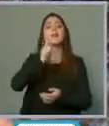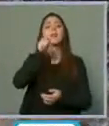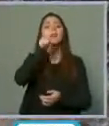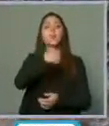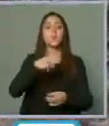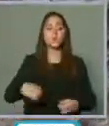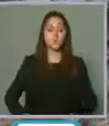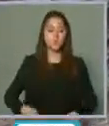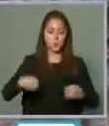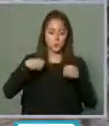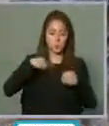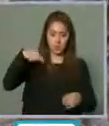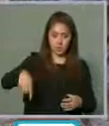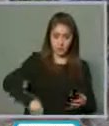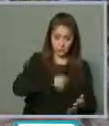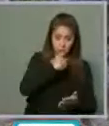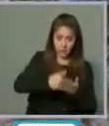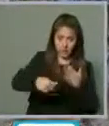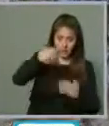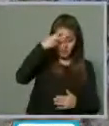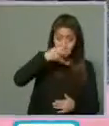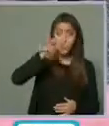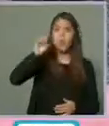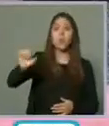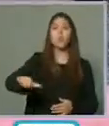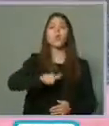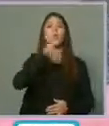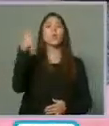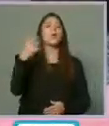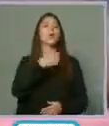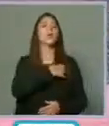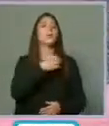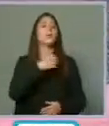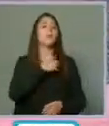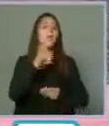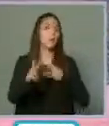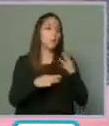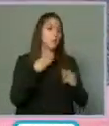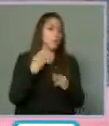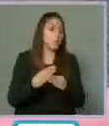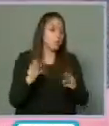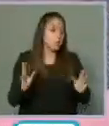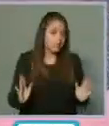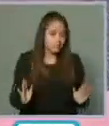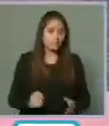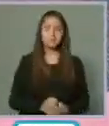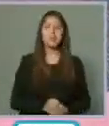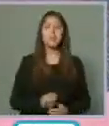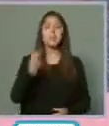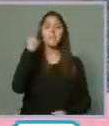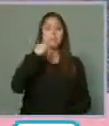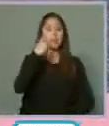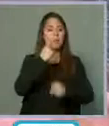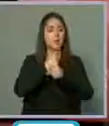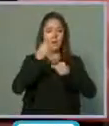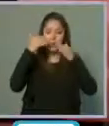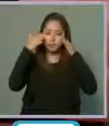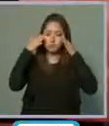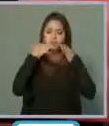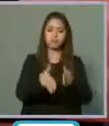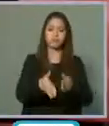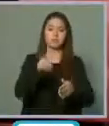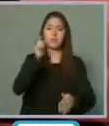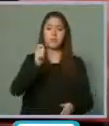del país, cuando eres capital del mundo, ¿no? Por supuesto, digo, empecemos por lo más evidente, ¿no? La población. Claro. Las capitales